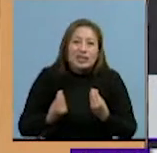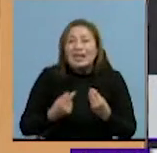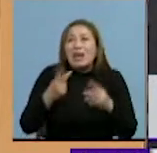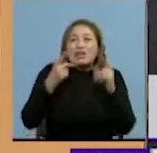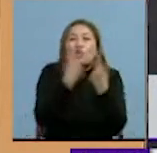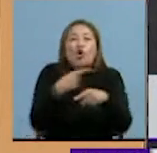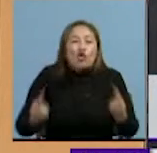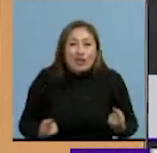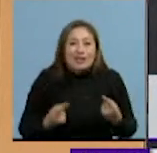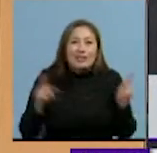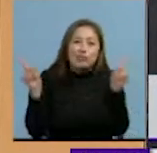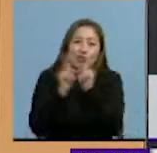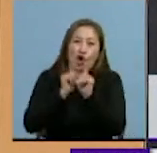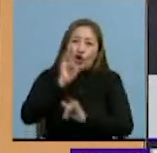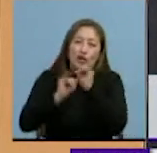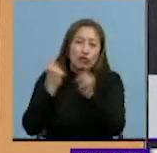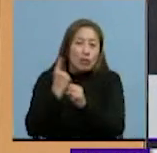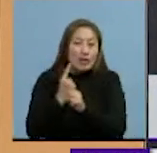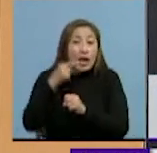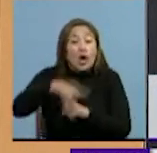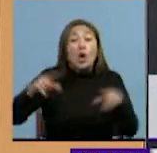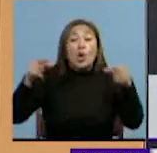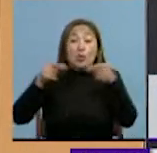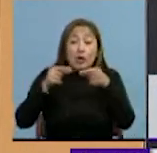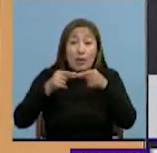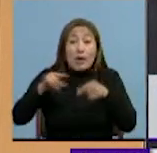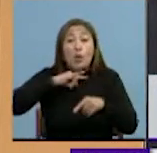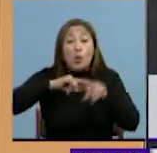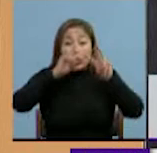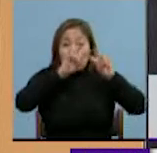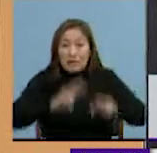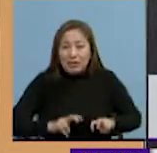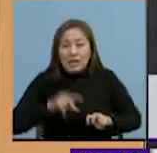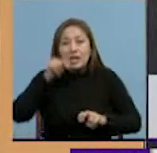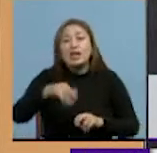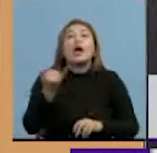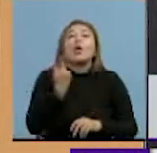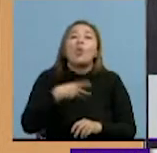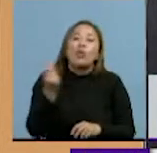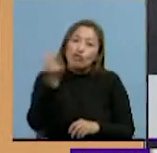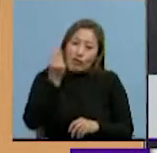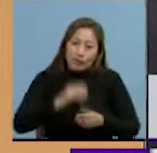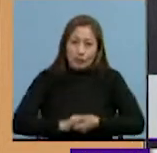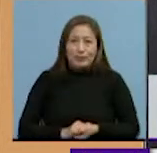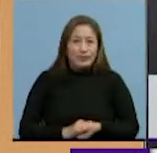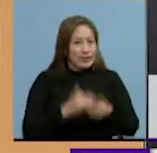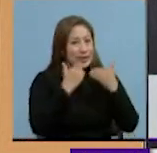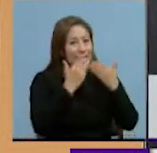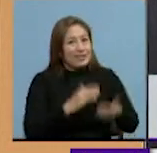para contarte en muy poco tiempo. La repetición de Jujuy Investiga este fin de semana, la promoción por Canal 7 y por redes sociales.